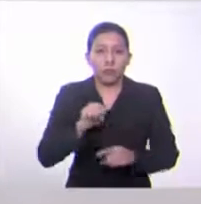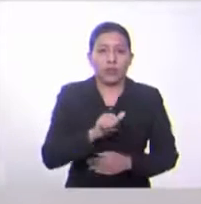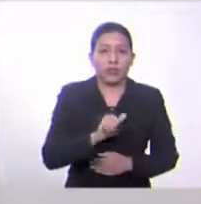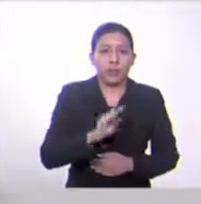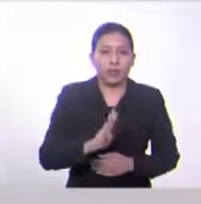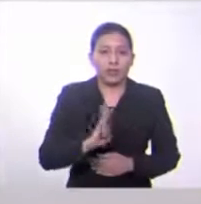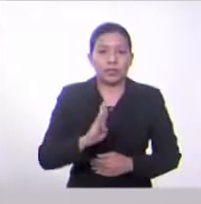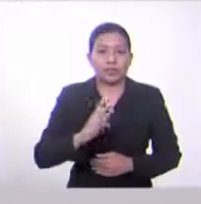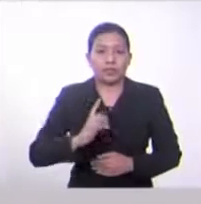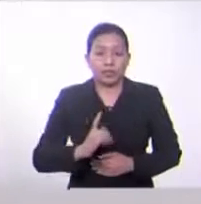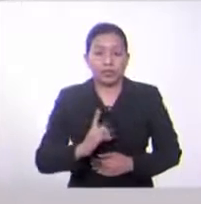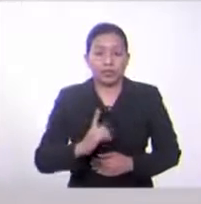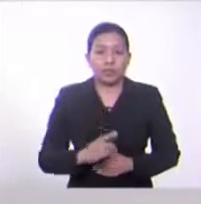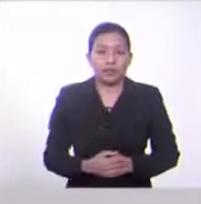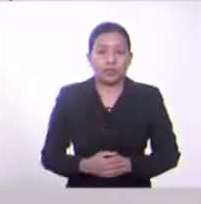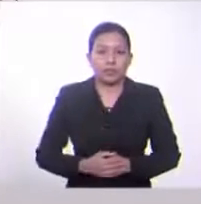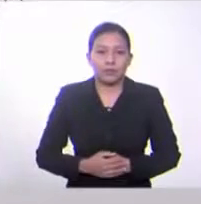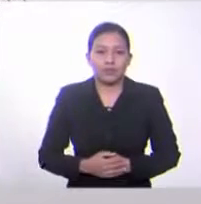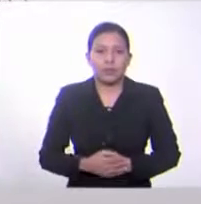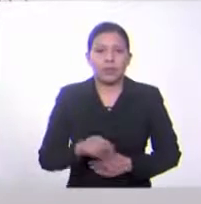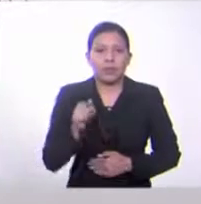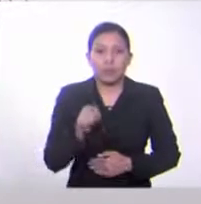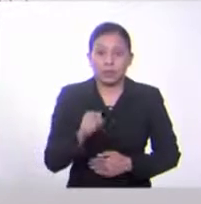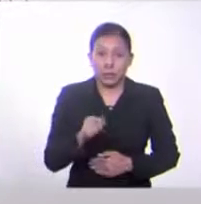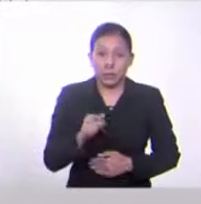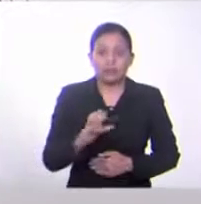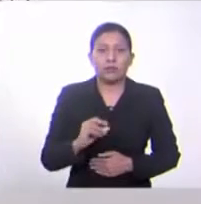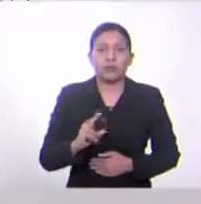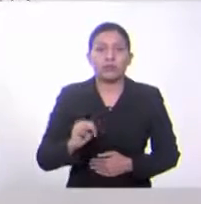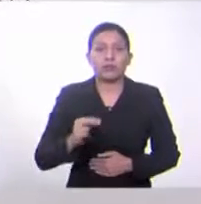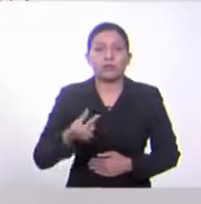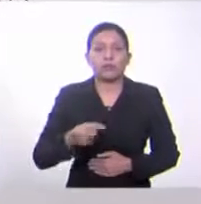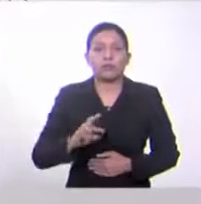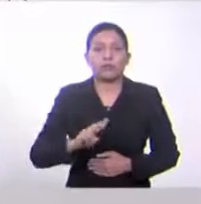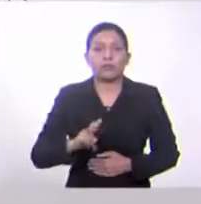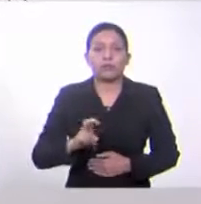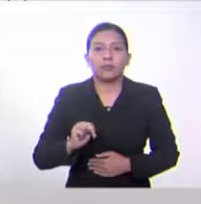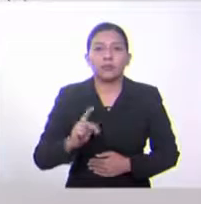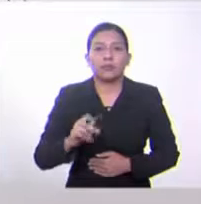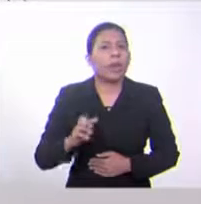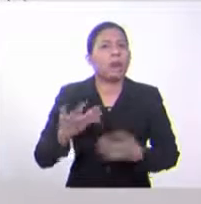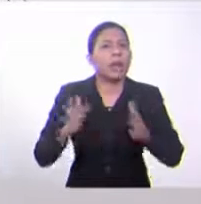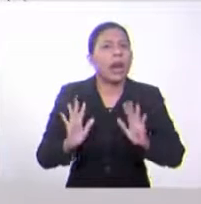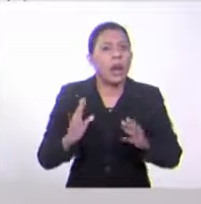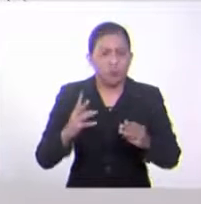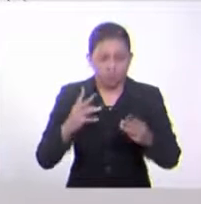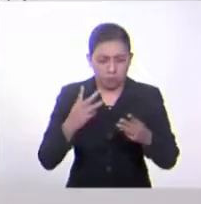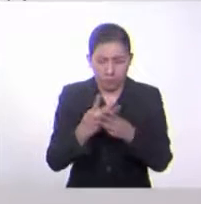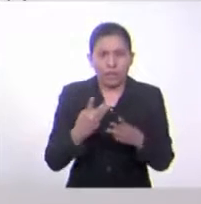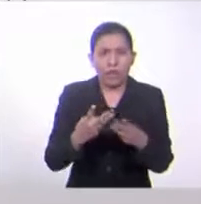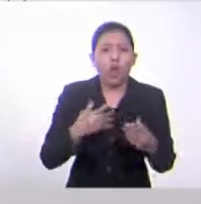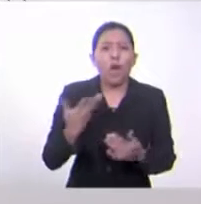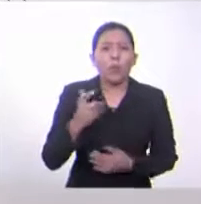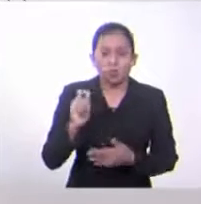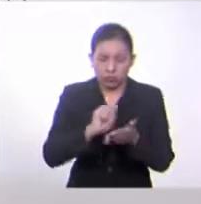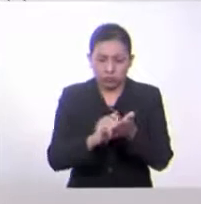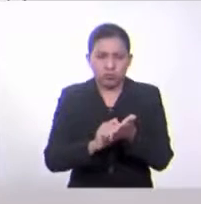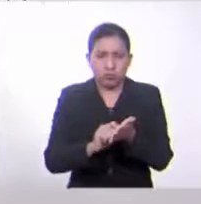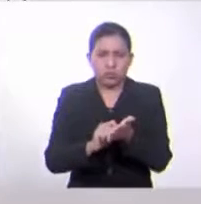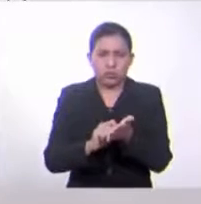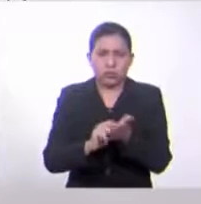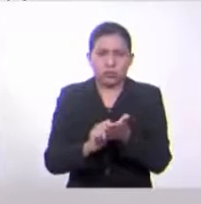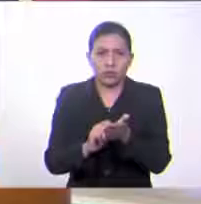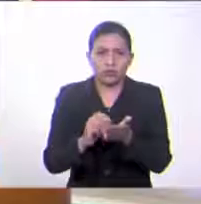Ujú. es congruente, pero matemáticamente, ¿cómo puedo escribir que es congruente? Así con un